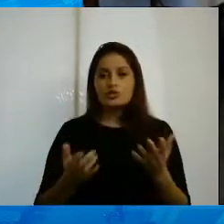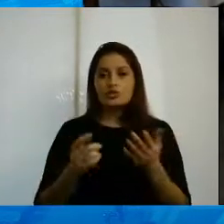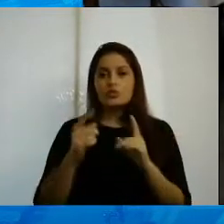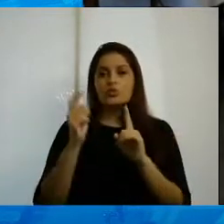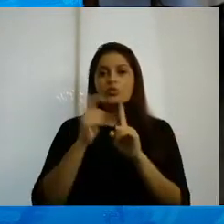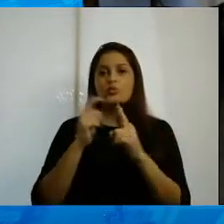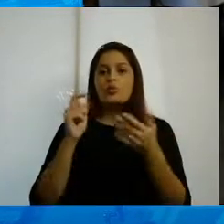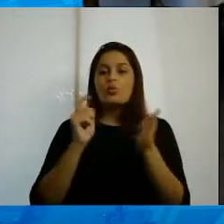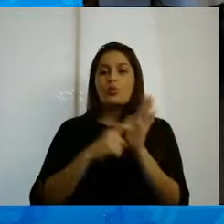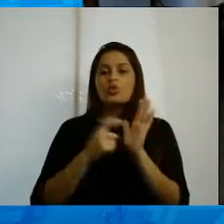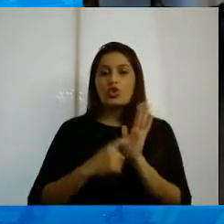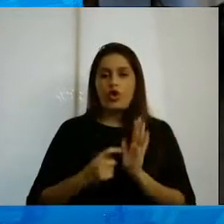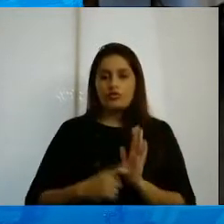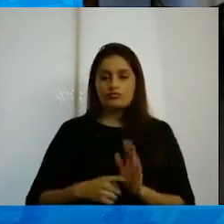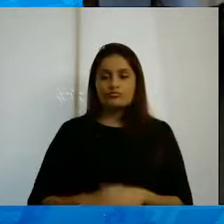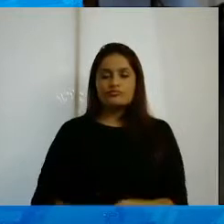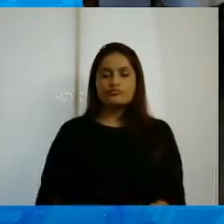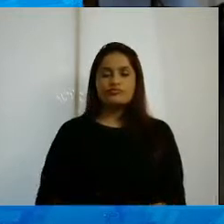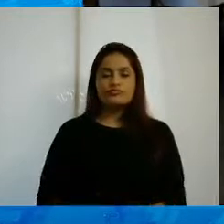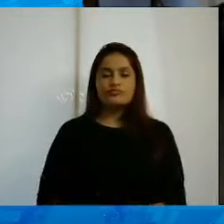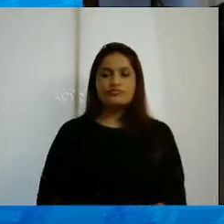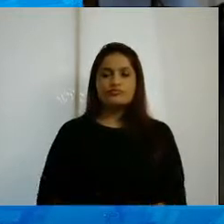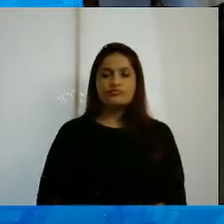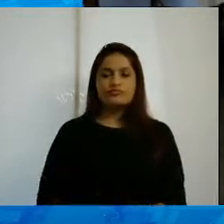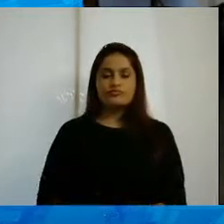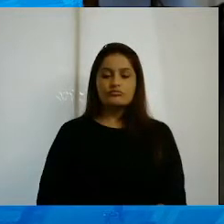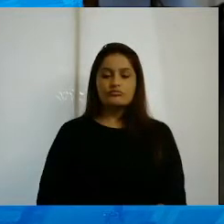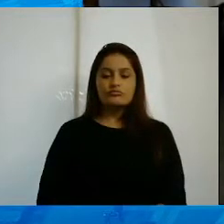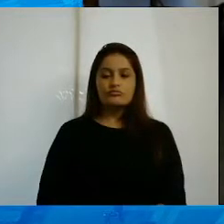varios, alcaldesa.